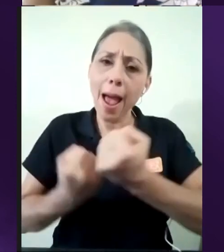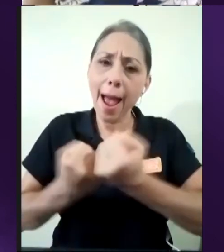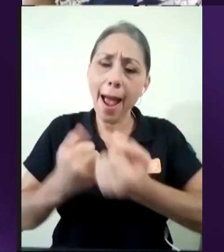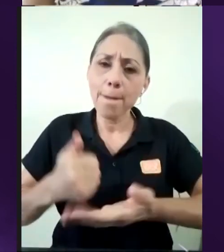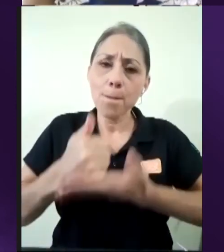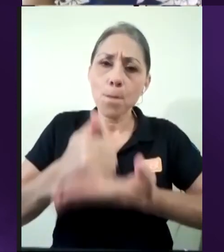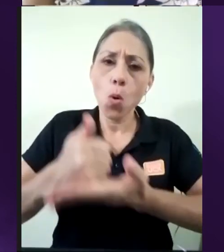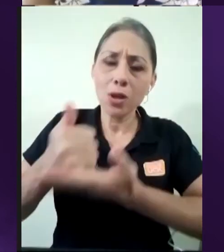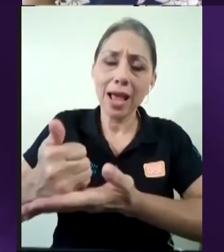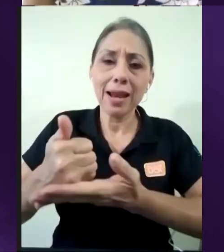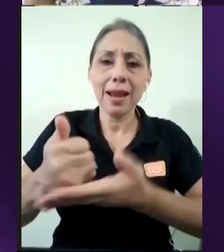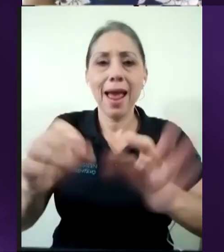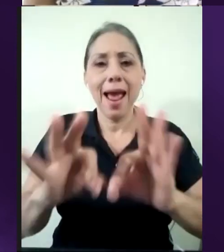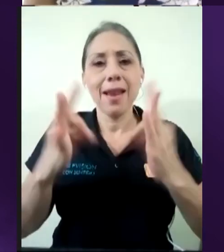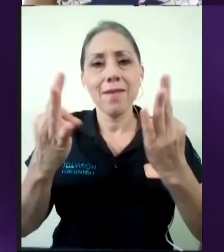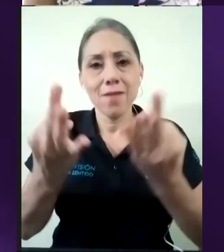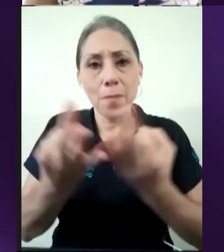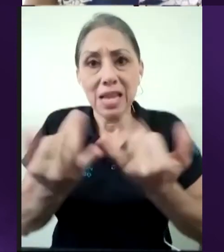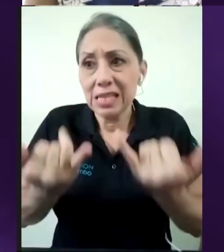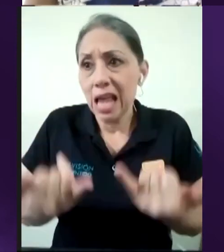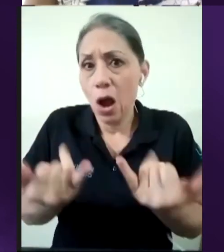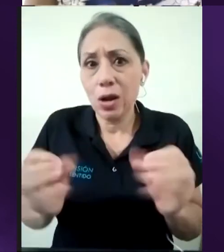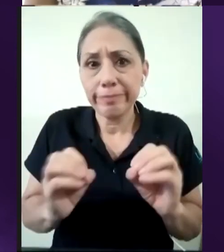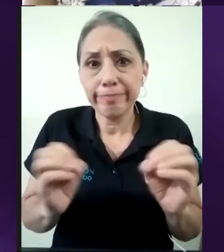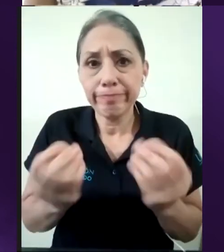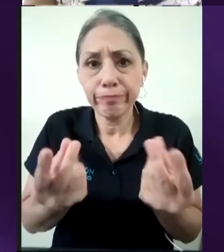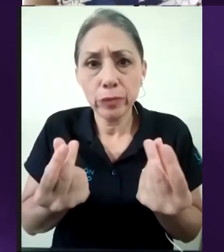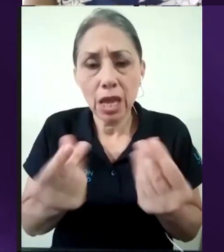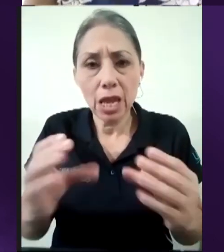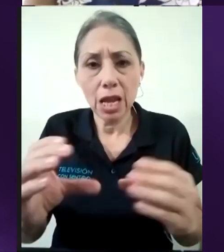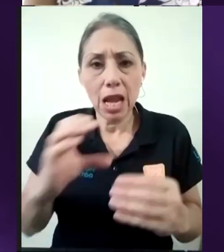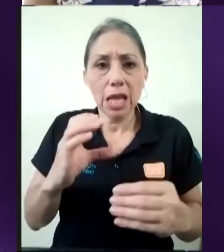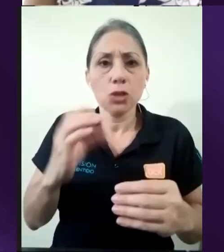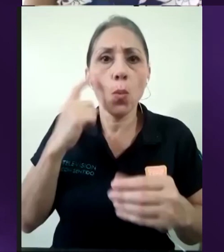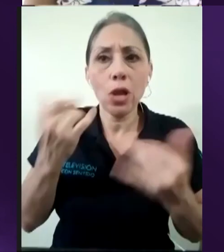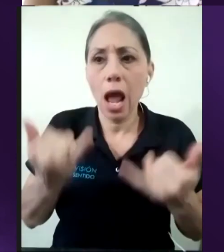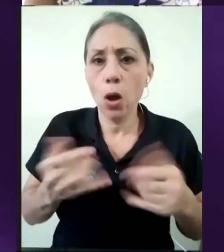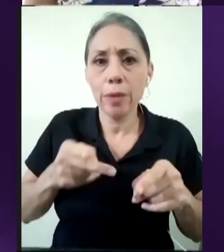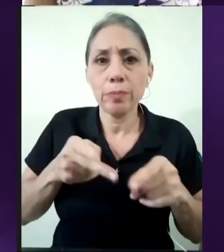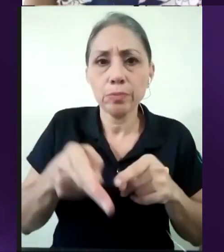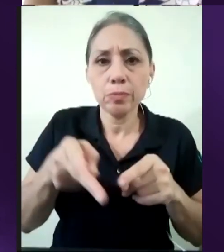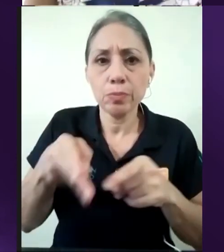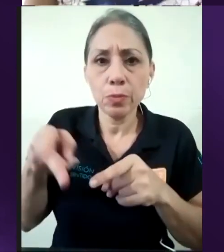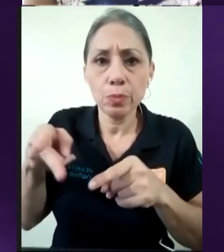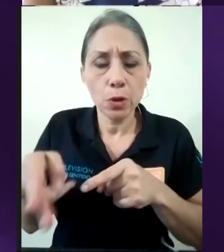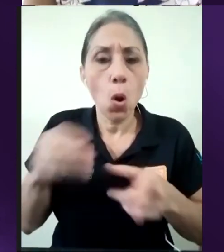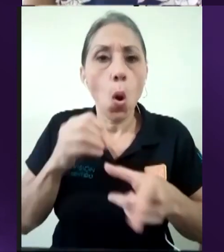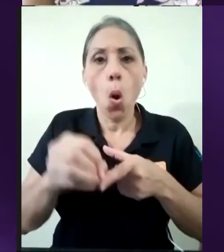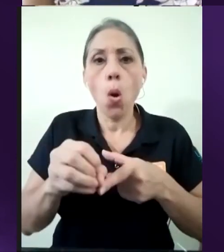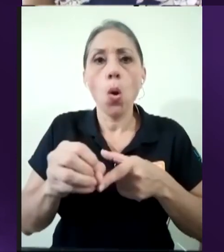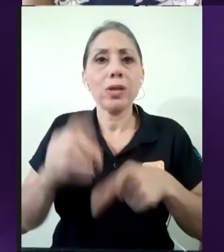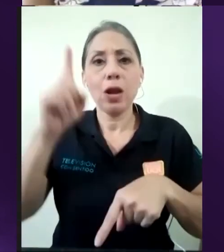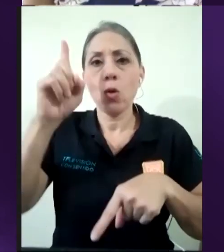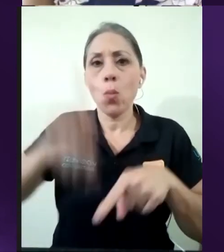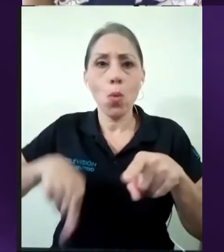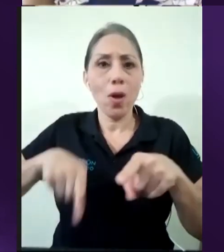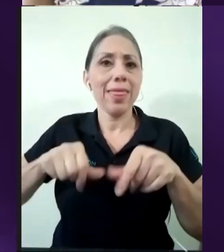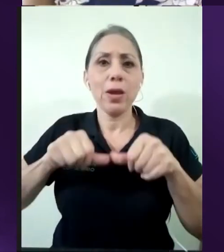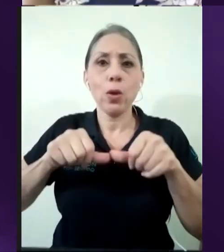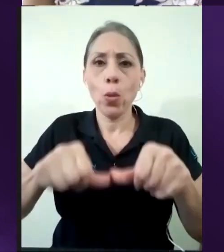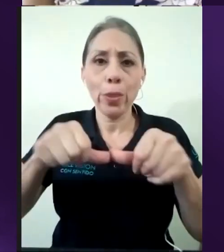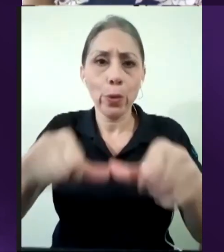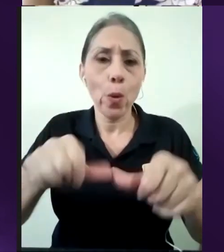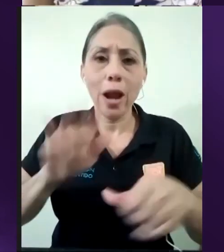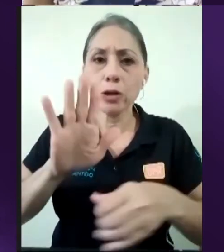desprovistas precisamente de un ingreso por los despidos o porque ya no pueden seguir ejerciendo la actividad laboral que